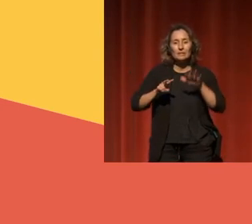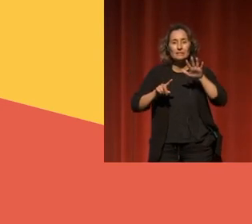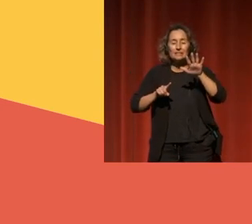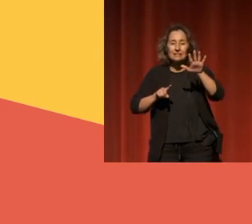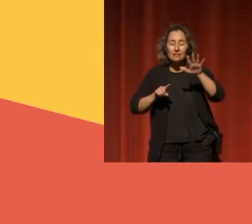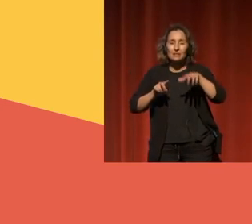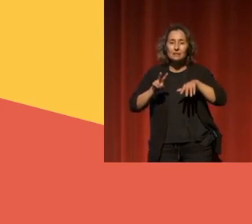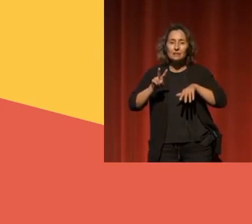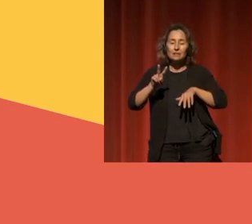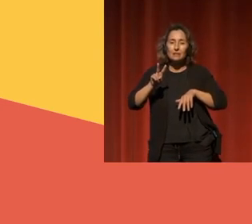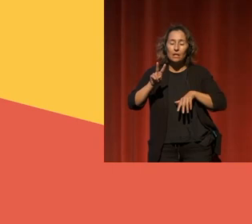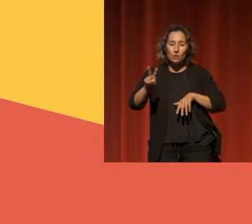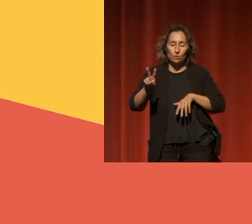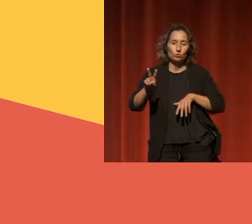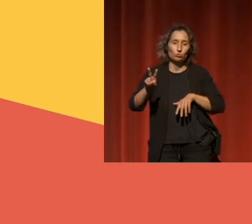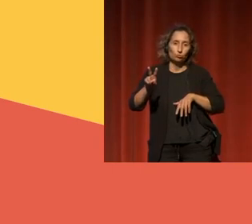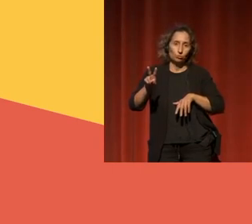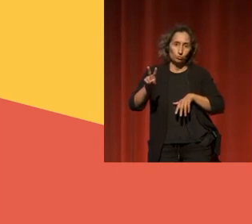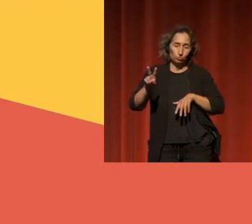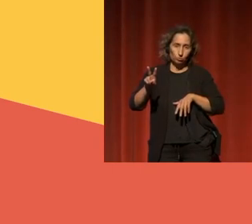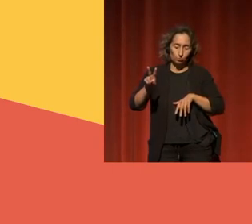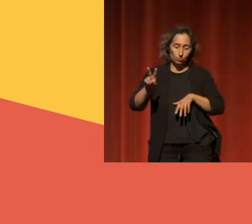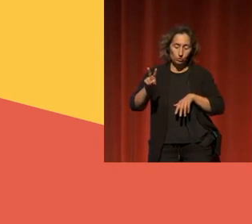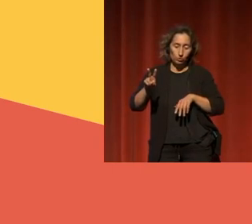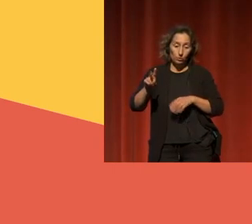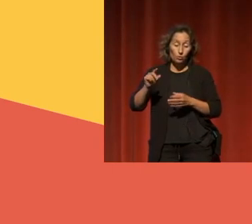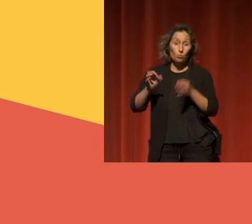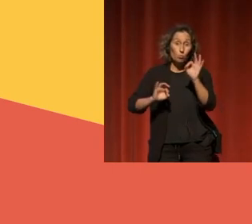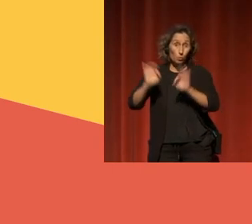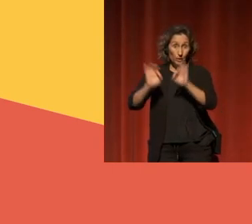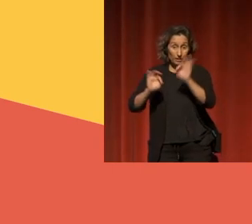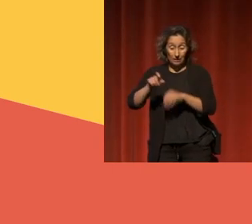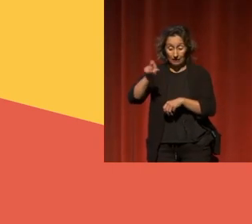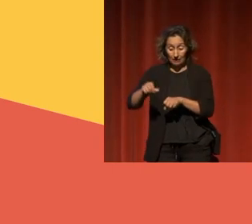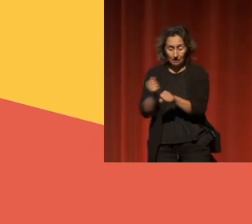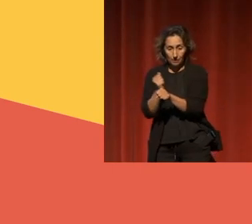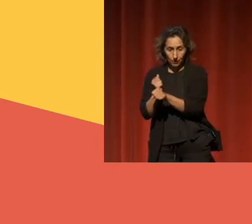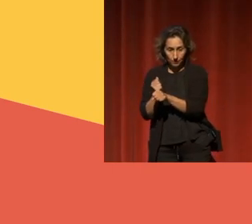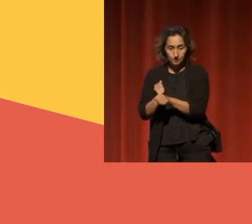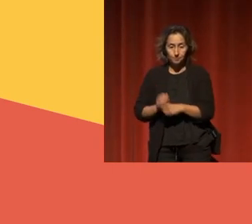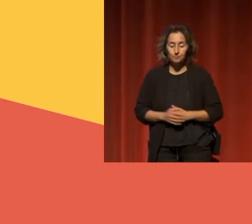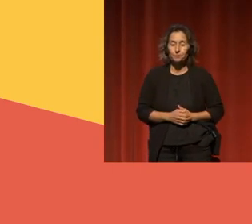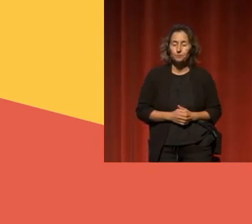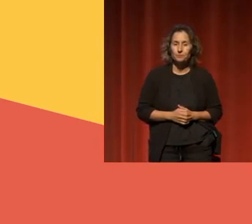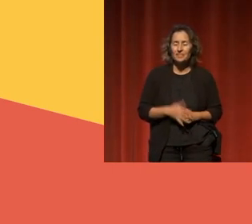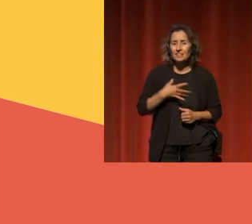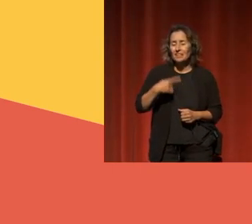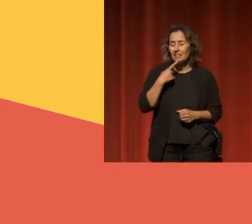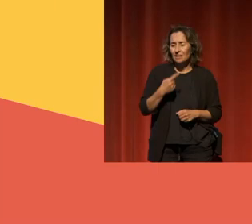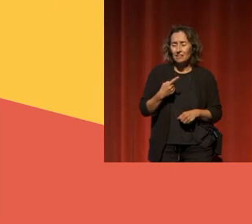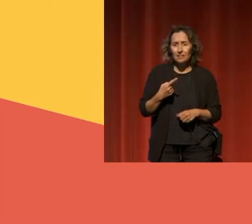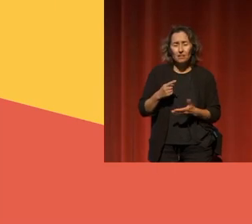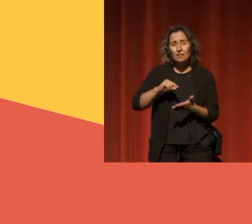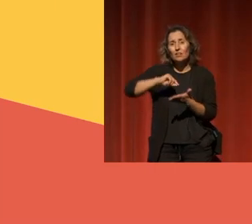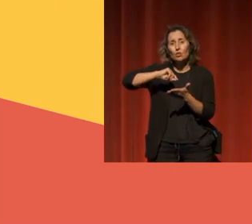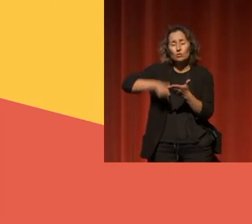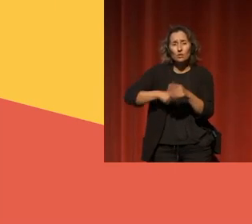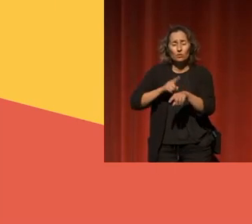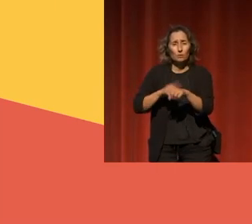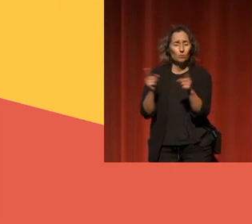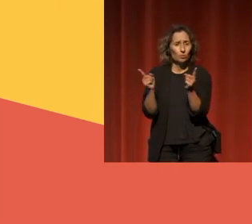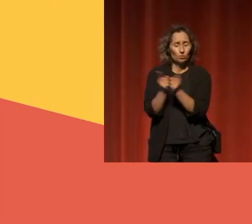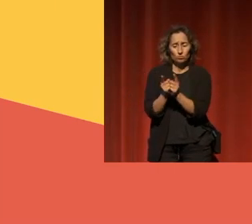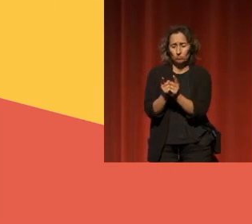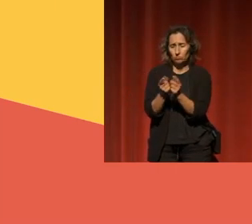0,62 de de equivalencia de tasa de equivalencia del personal eso significa que hay muchos contratos a tiempo parcial y vemos en las